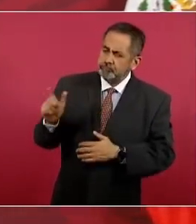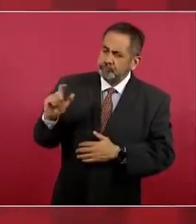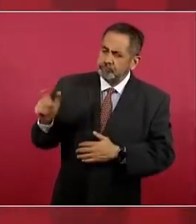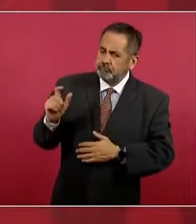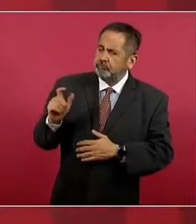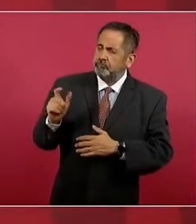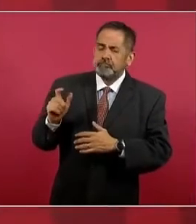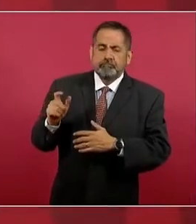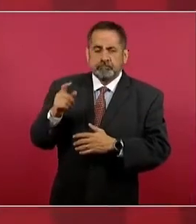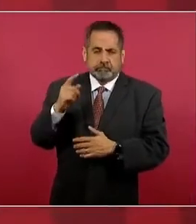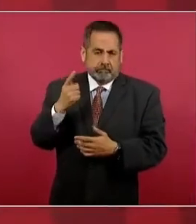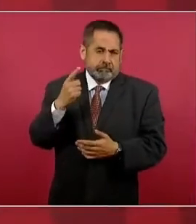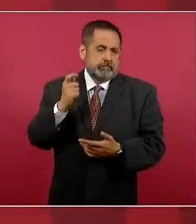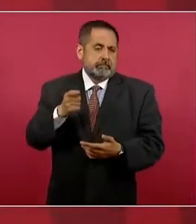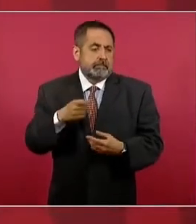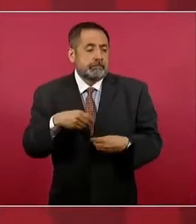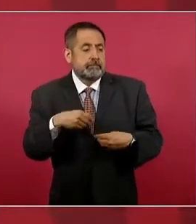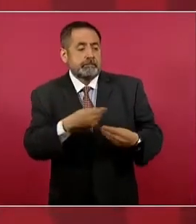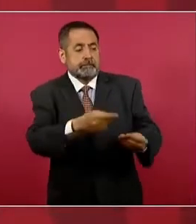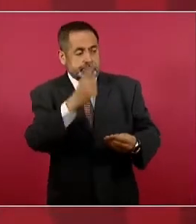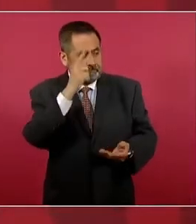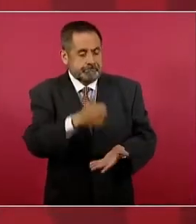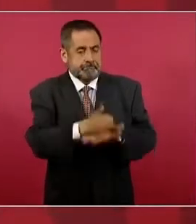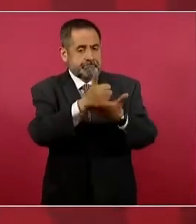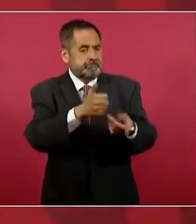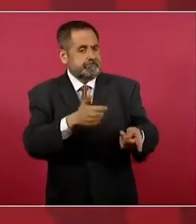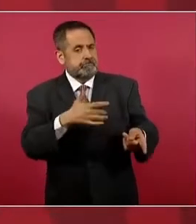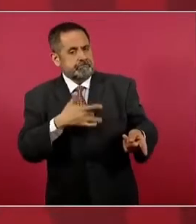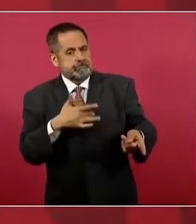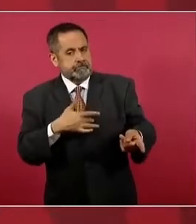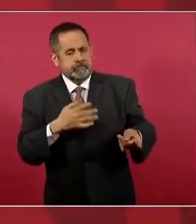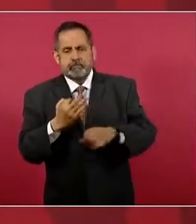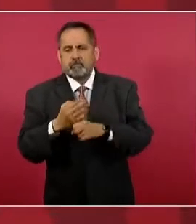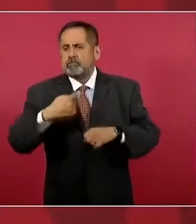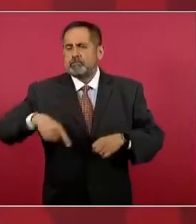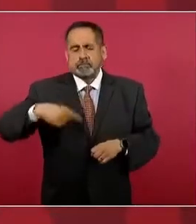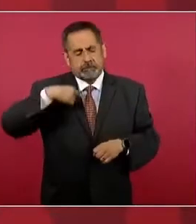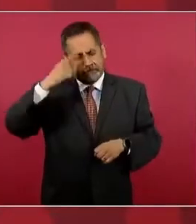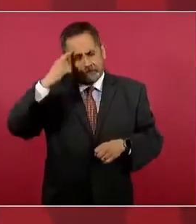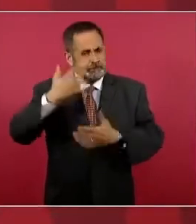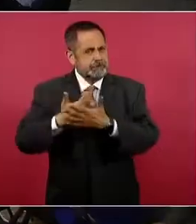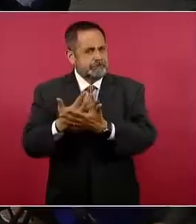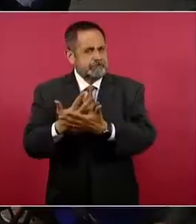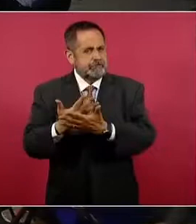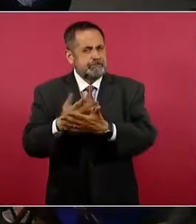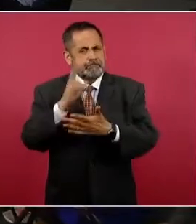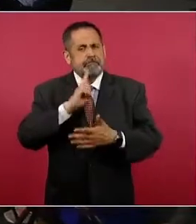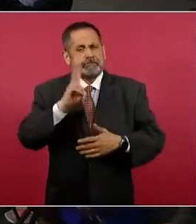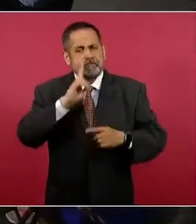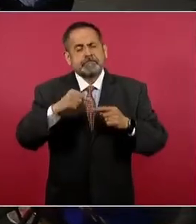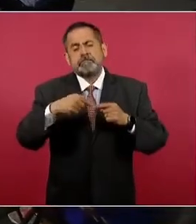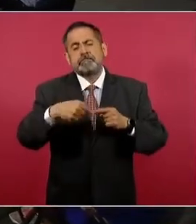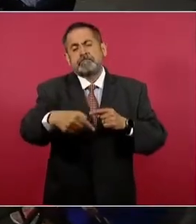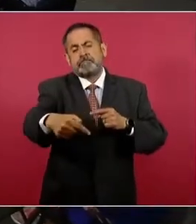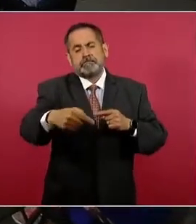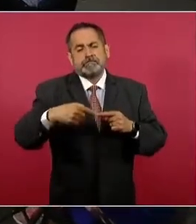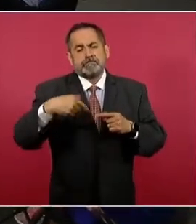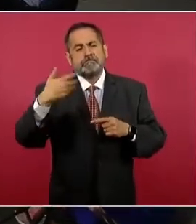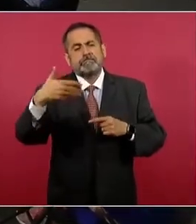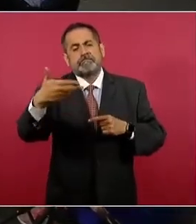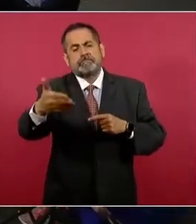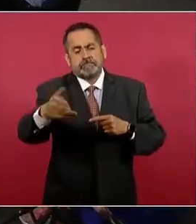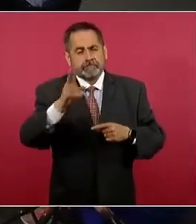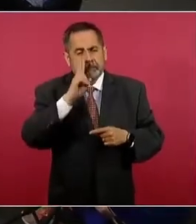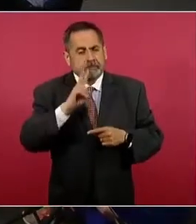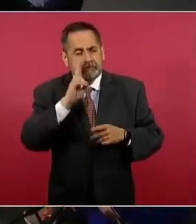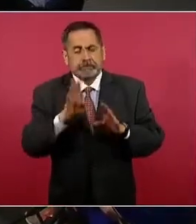es ayudarlos y vamos a esperar a que más adelante se